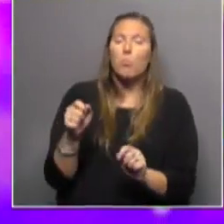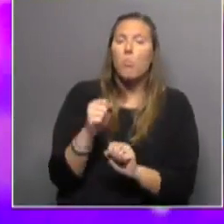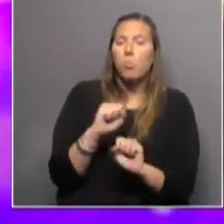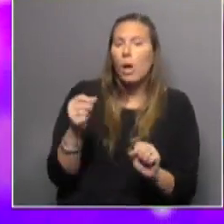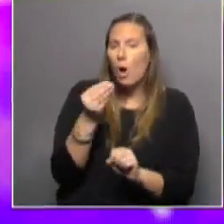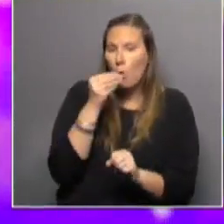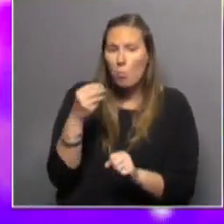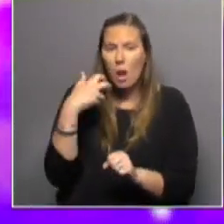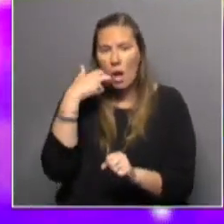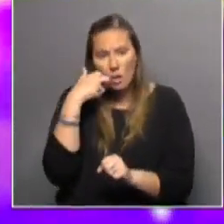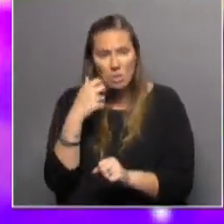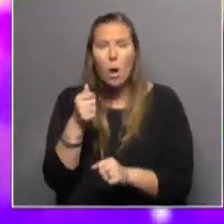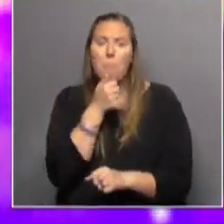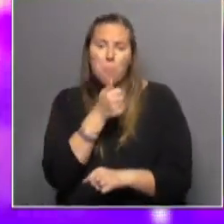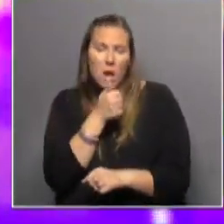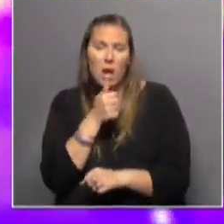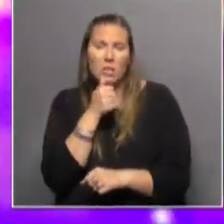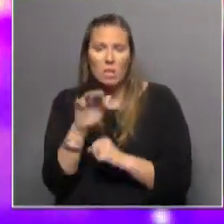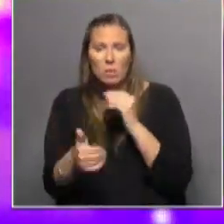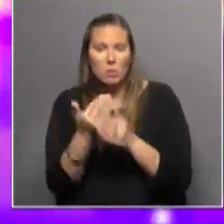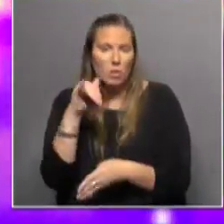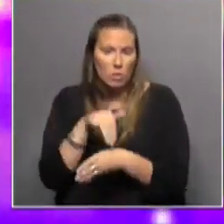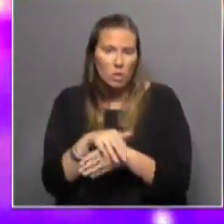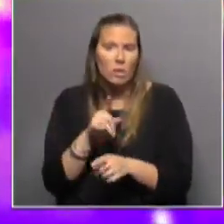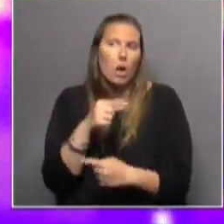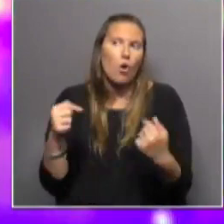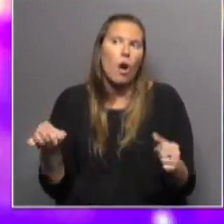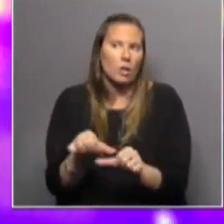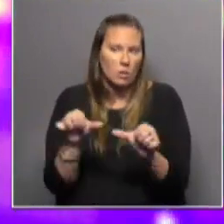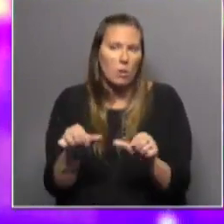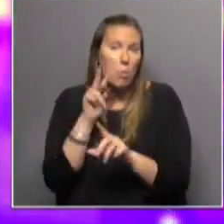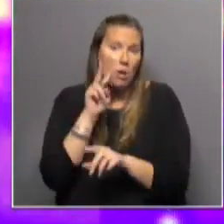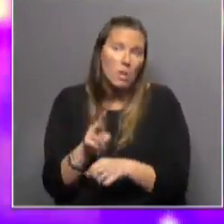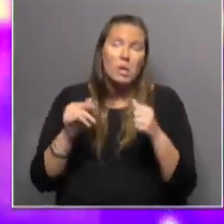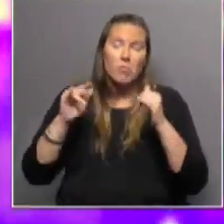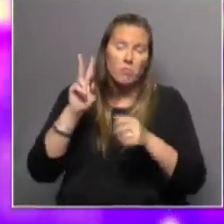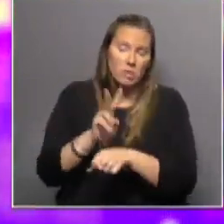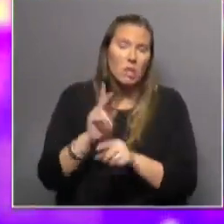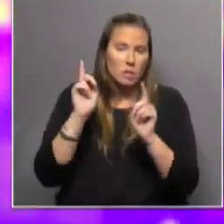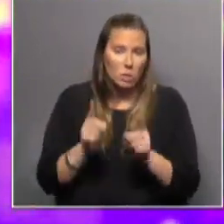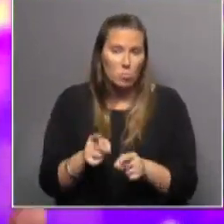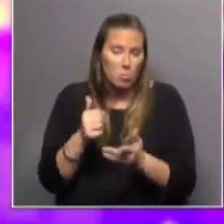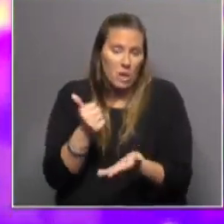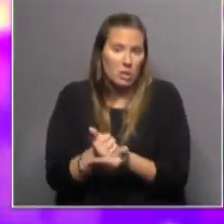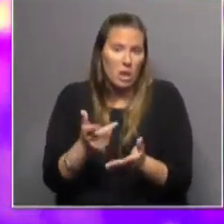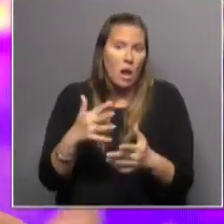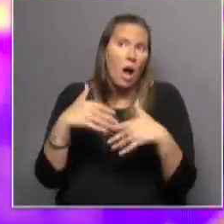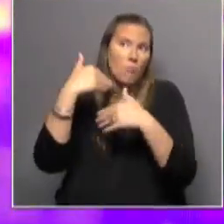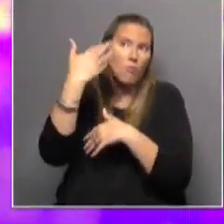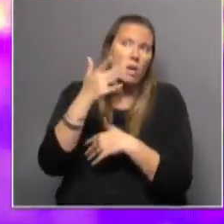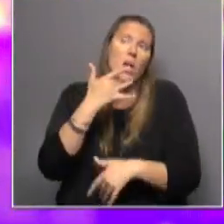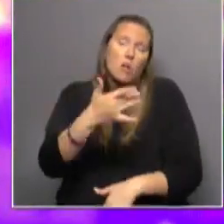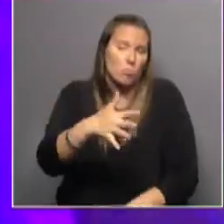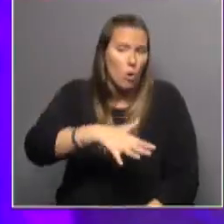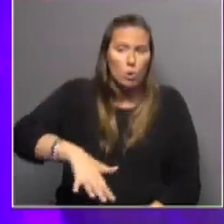o de mañana o de tarde, que tenés un montón de atractivos para hacer, para visitar y yo qué sé, para estar ahí al aire libre que es